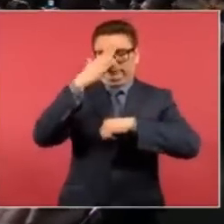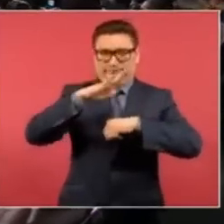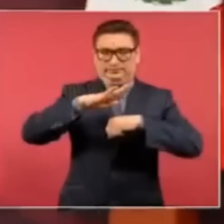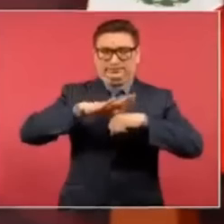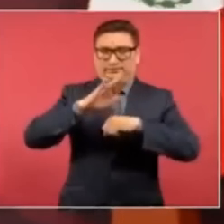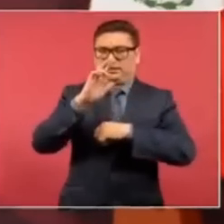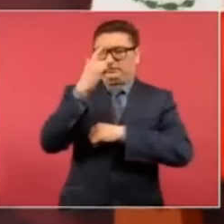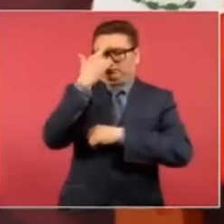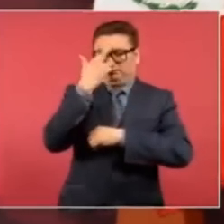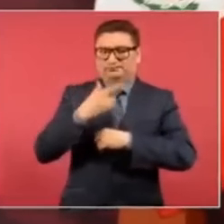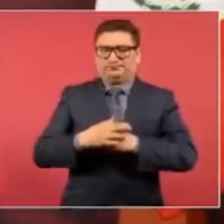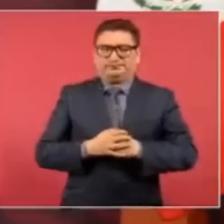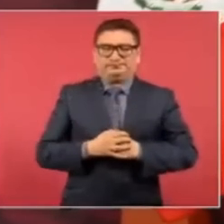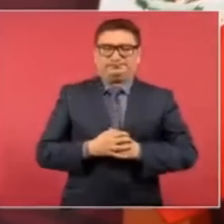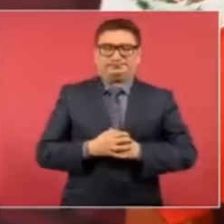que